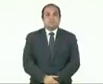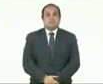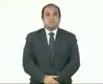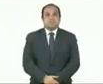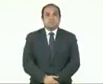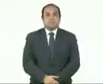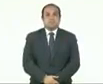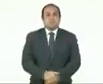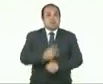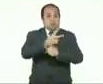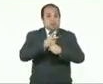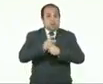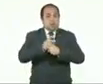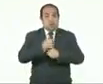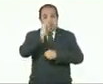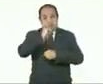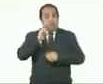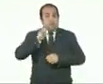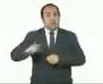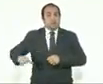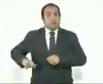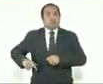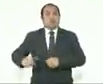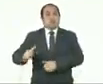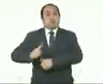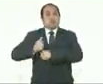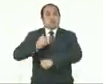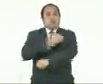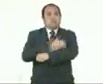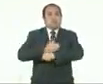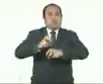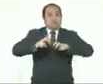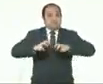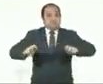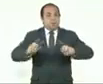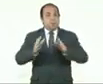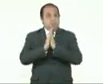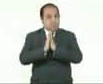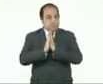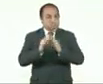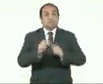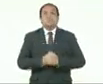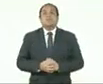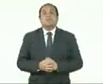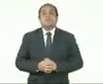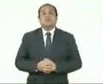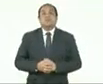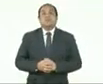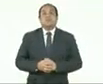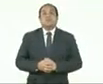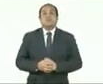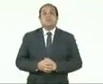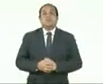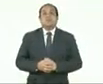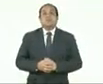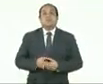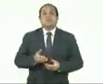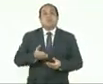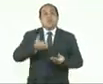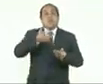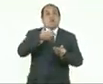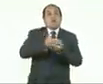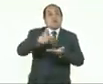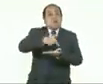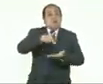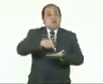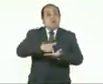Y vamos a invitar a la jefa de gobierno y a las autoridades que nos acompañan en el presidium, sean tan amables de acompañarnos al módulo donde